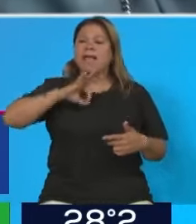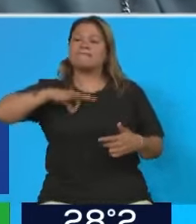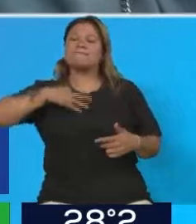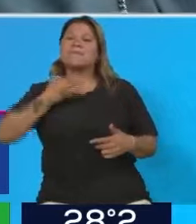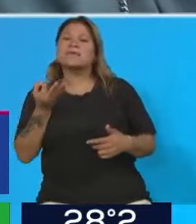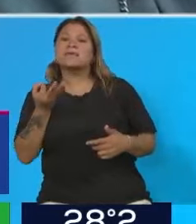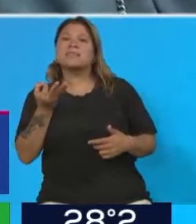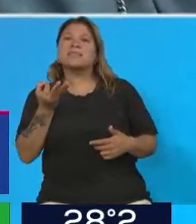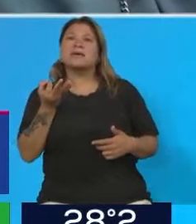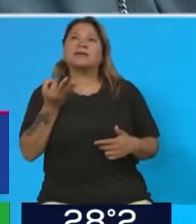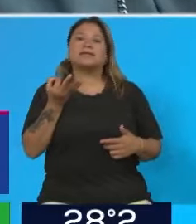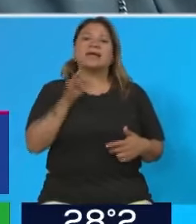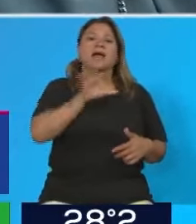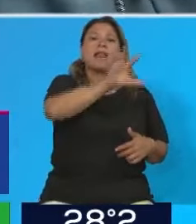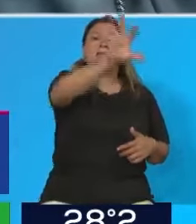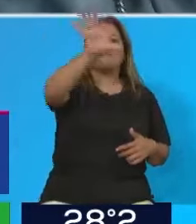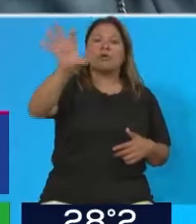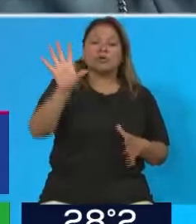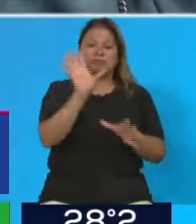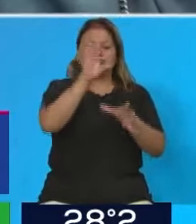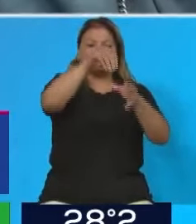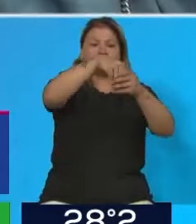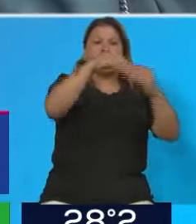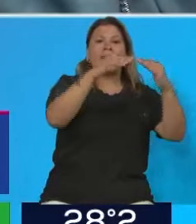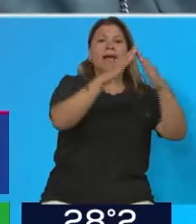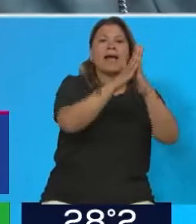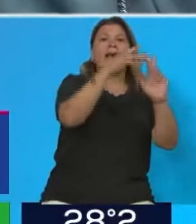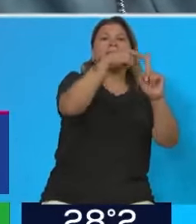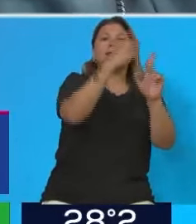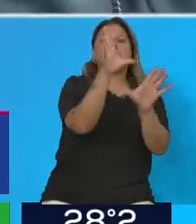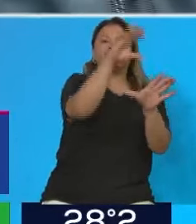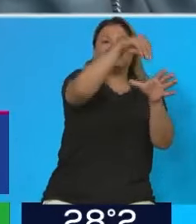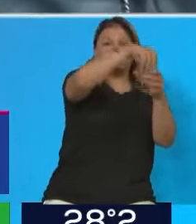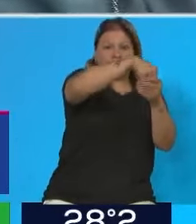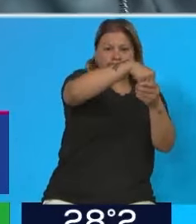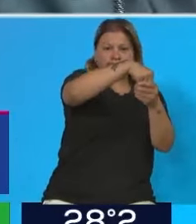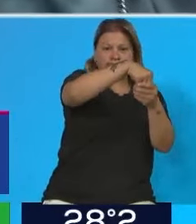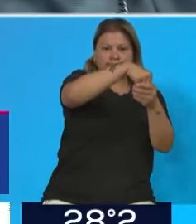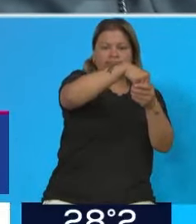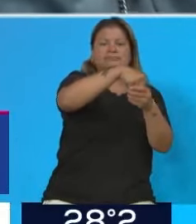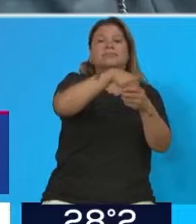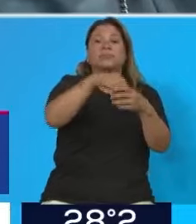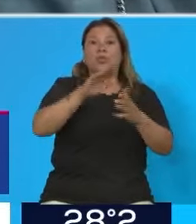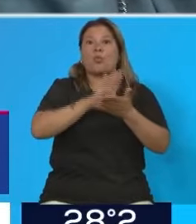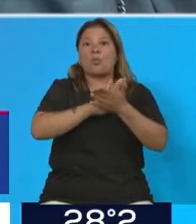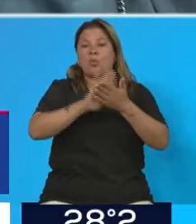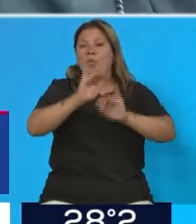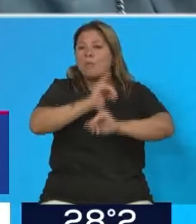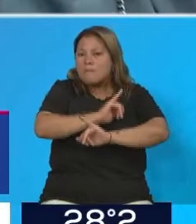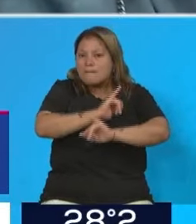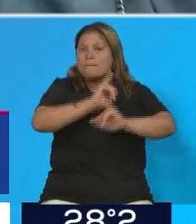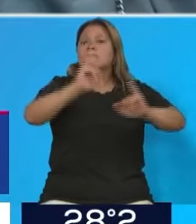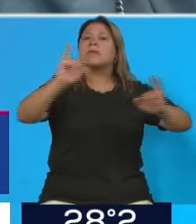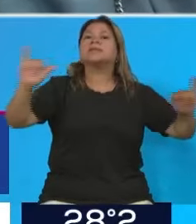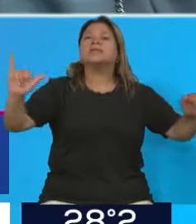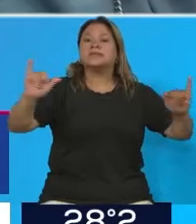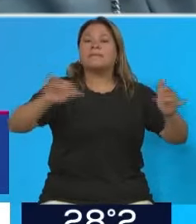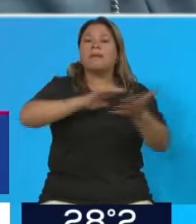integran la iglesia en la Argentina y esto también Es profético y tiene un mensaje para la sociedad en la